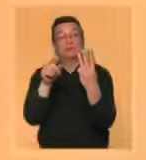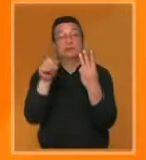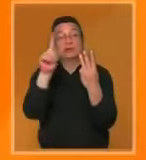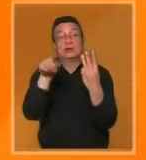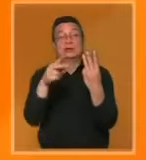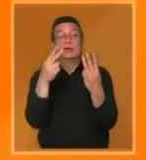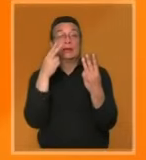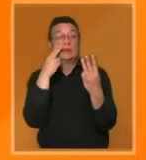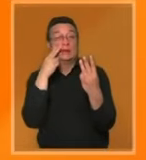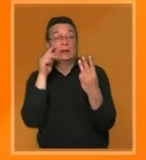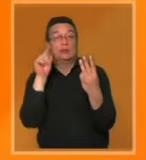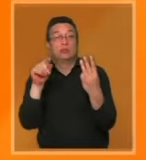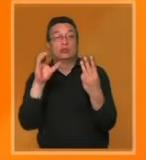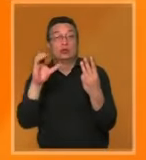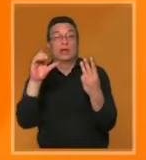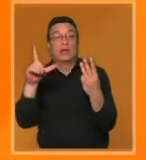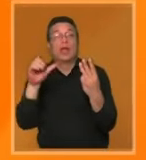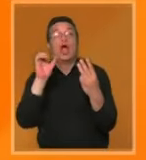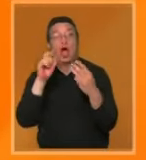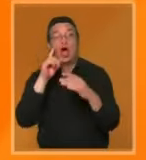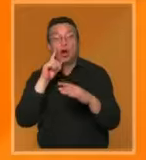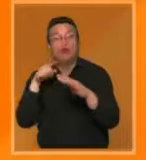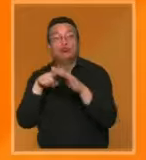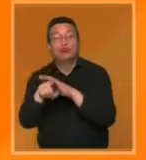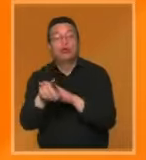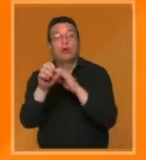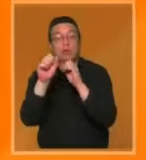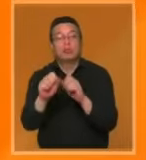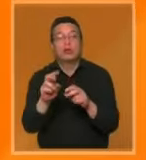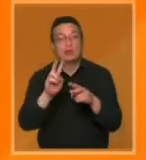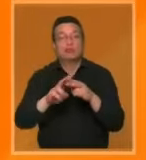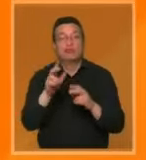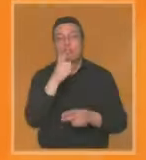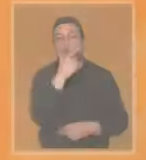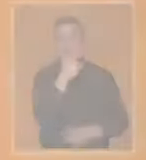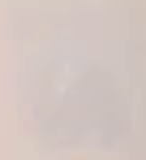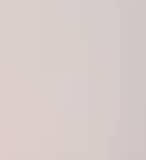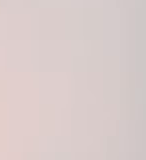www.sii.cl. Ahí encontrará una sección donde podrá resolverlas.